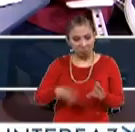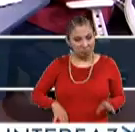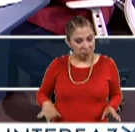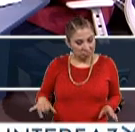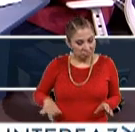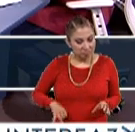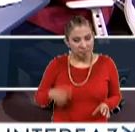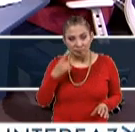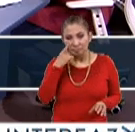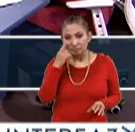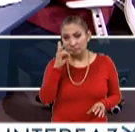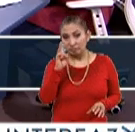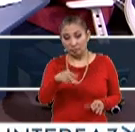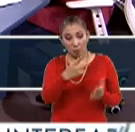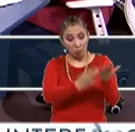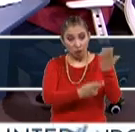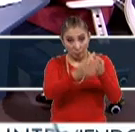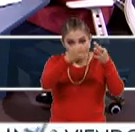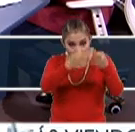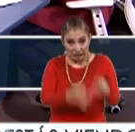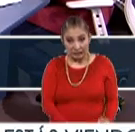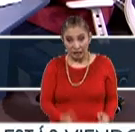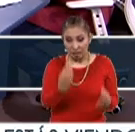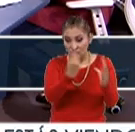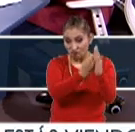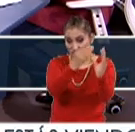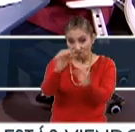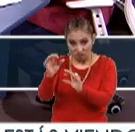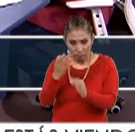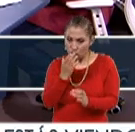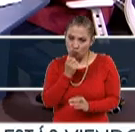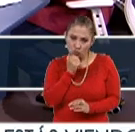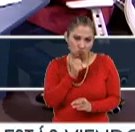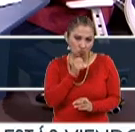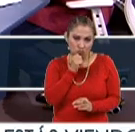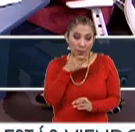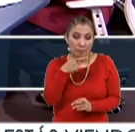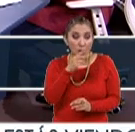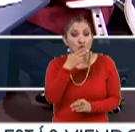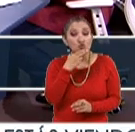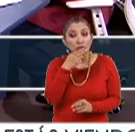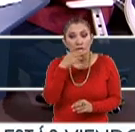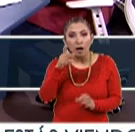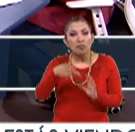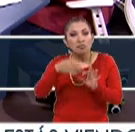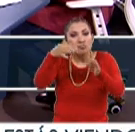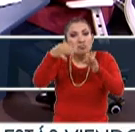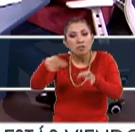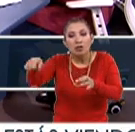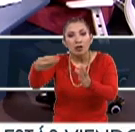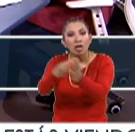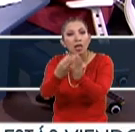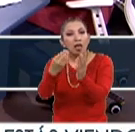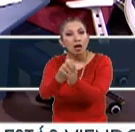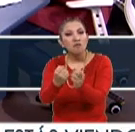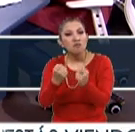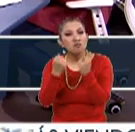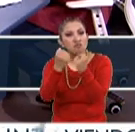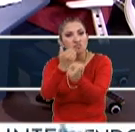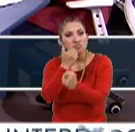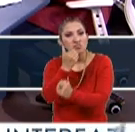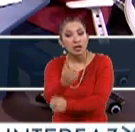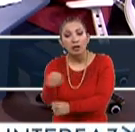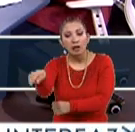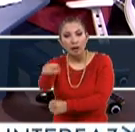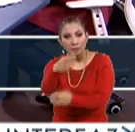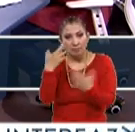porque sin ser un programa oficial de enseñanza, uh-huh, es tan real su utilidad y su poder formativo